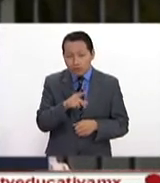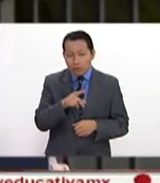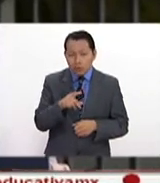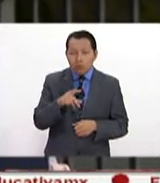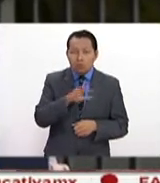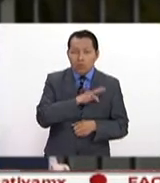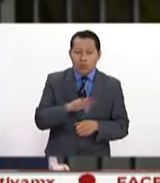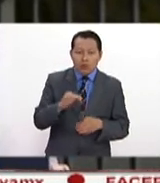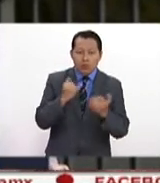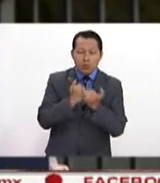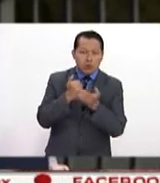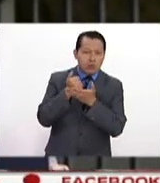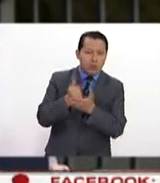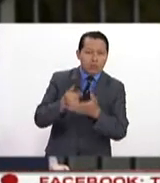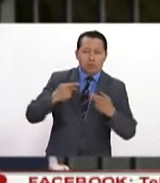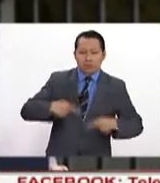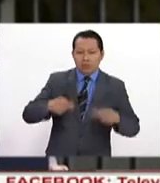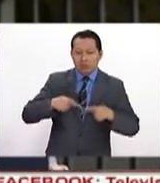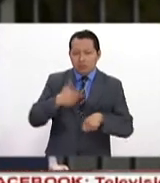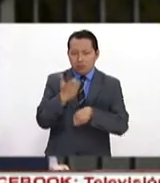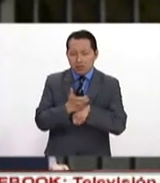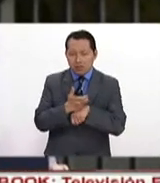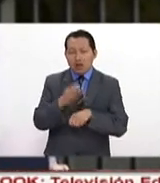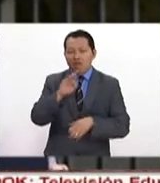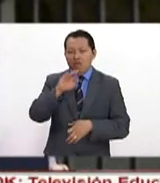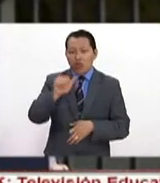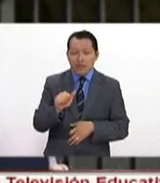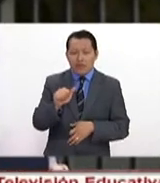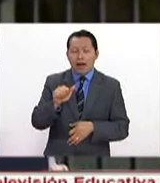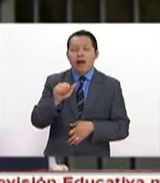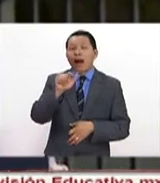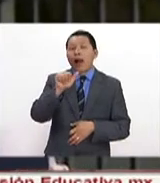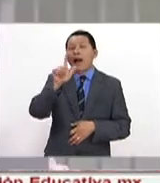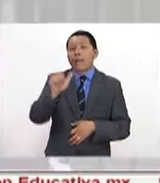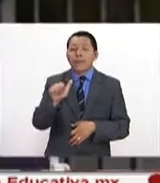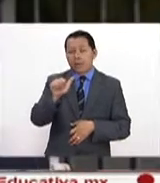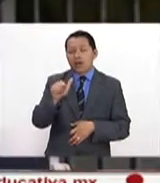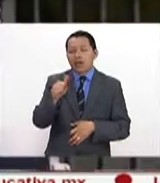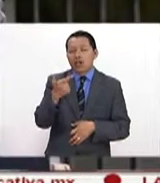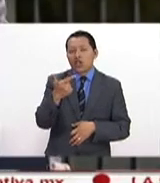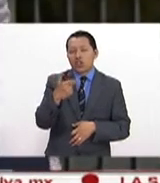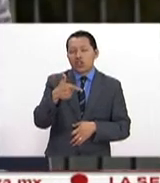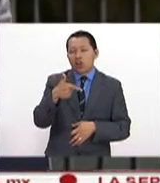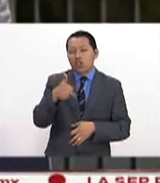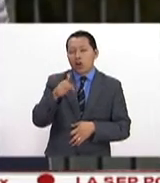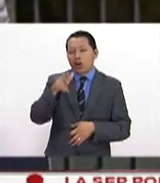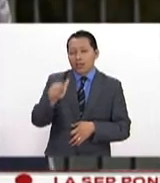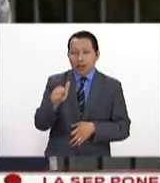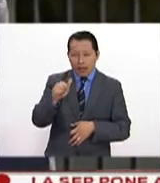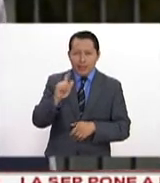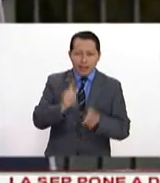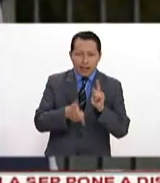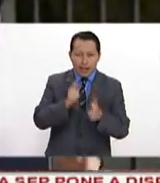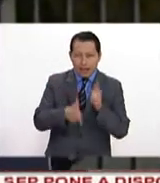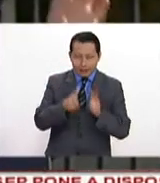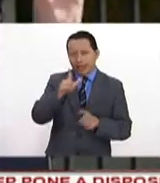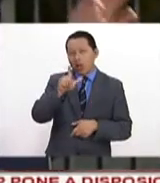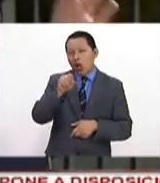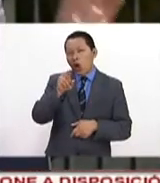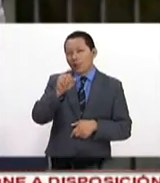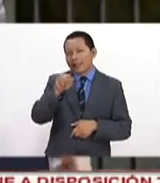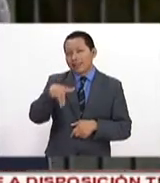nuestros compatriotas estadounidenses en Florida, Alabama, Georgia, Texas, Luisiana y